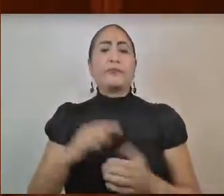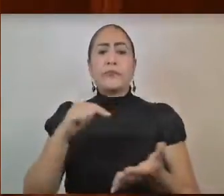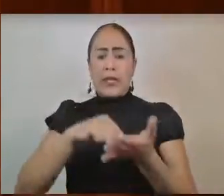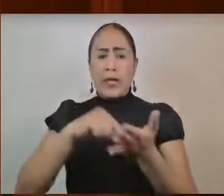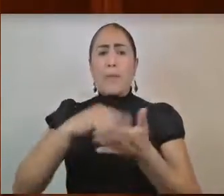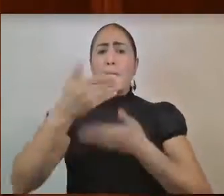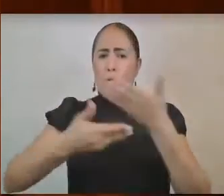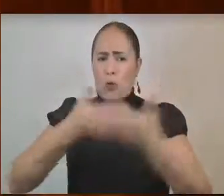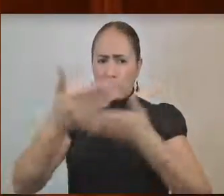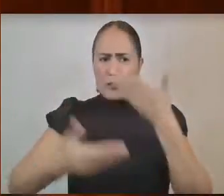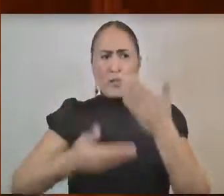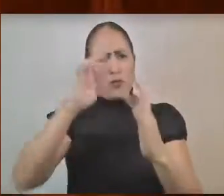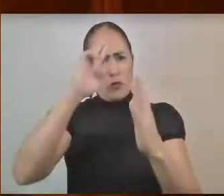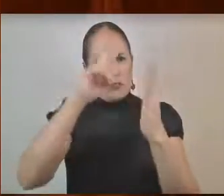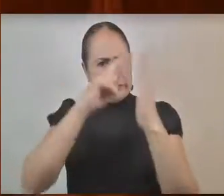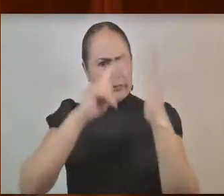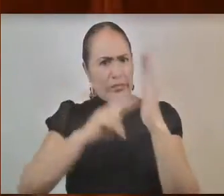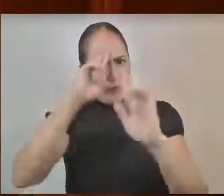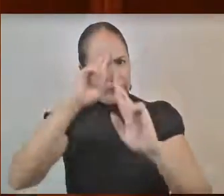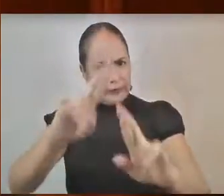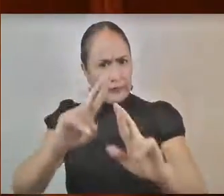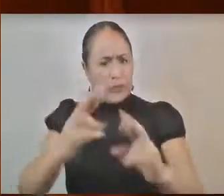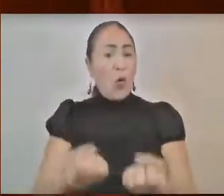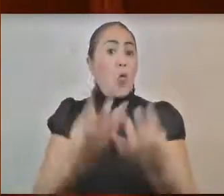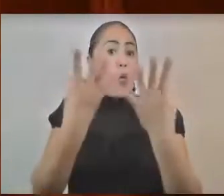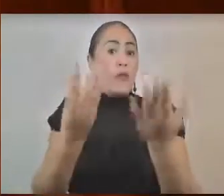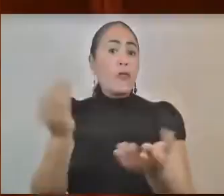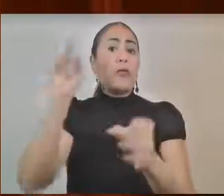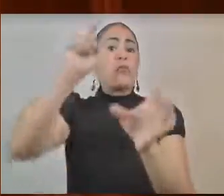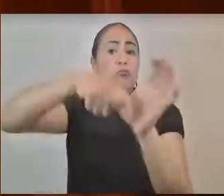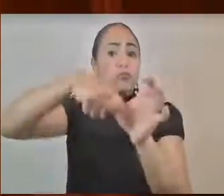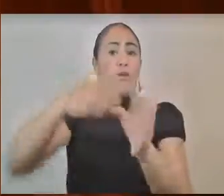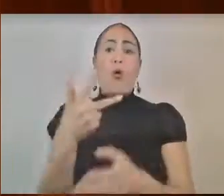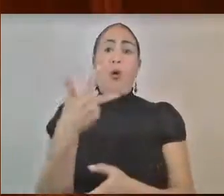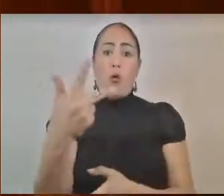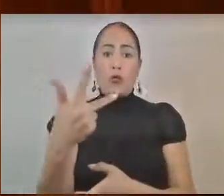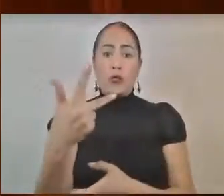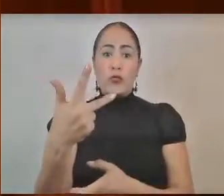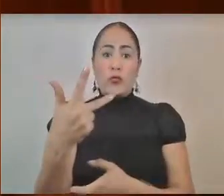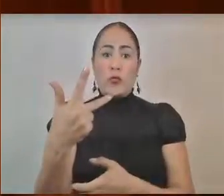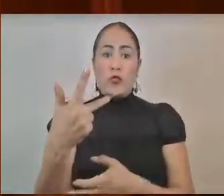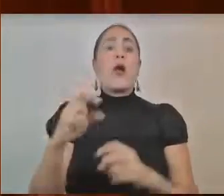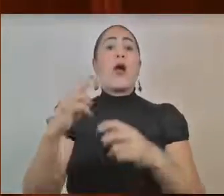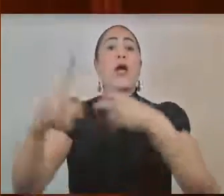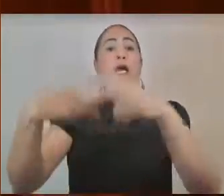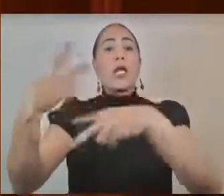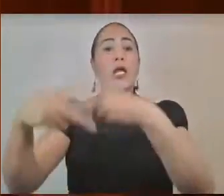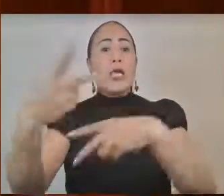indicado, se registraron 8 aspirantes y asistieron 7 a entrevista.